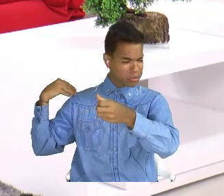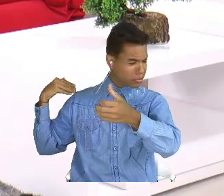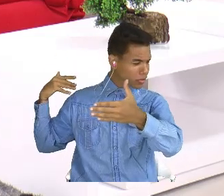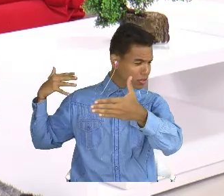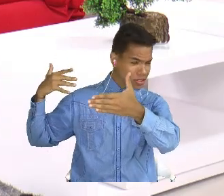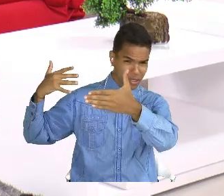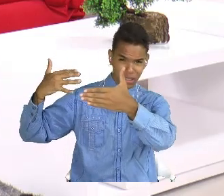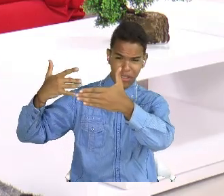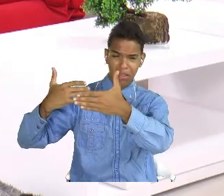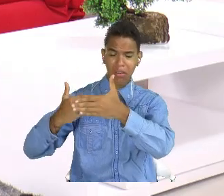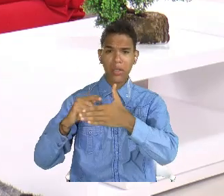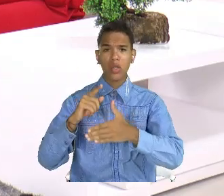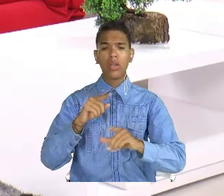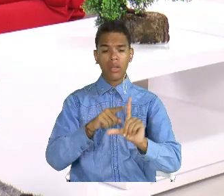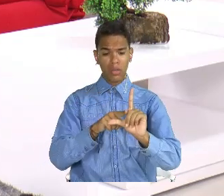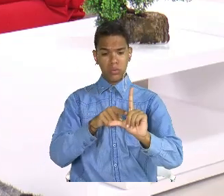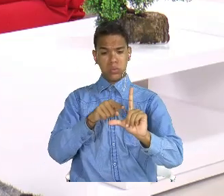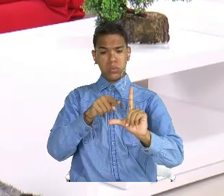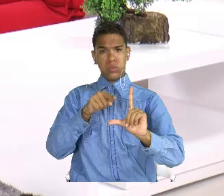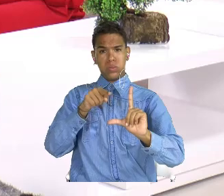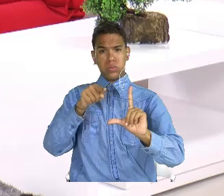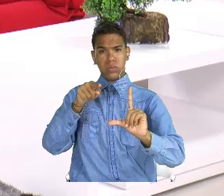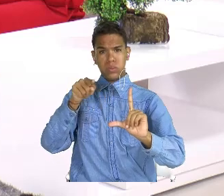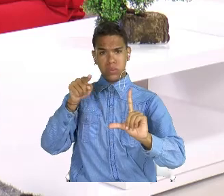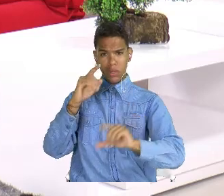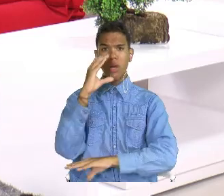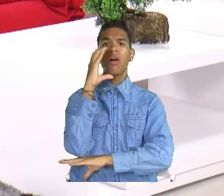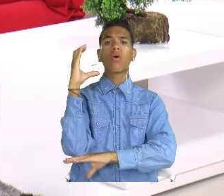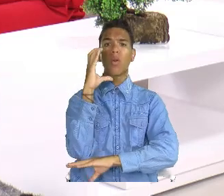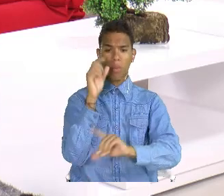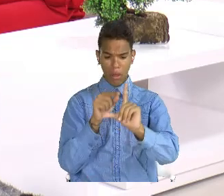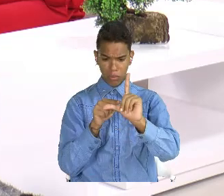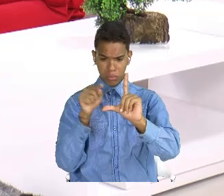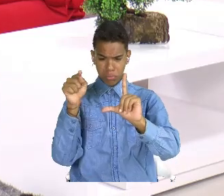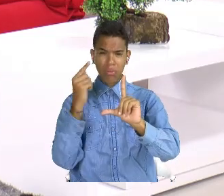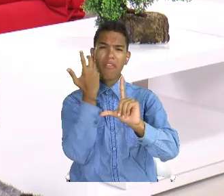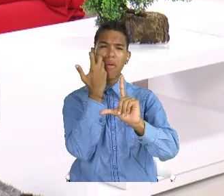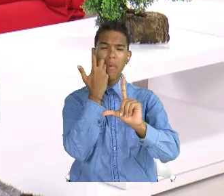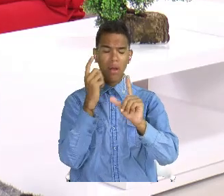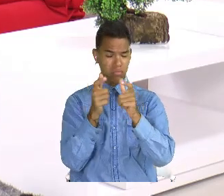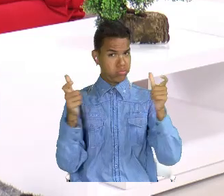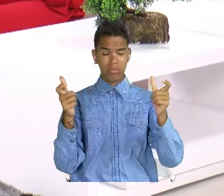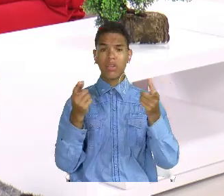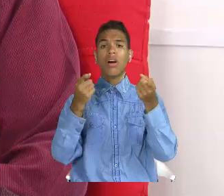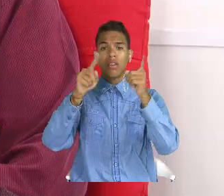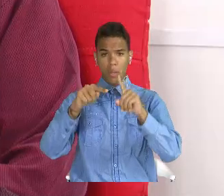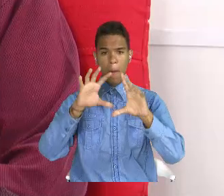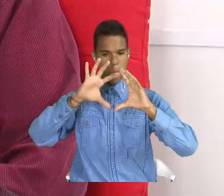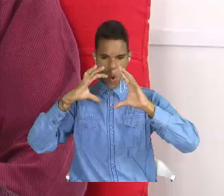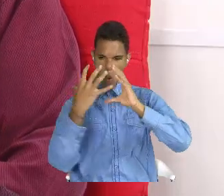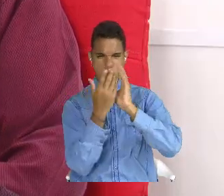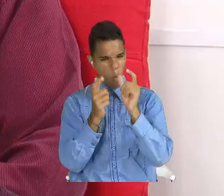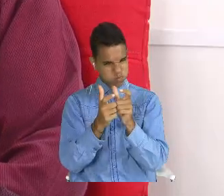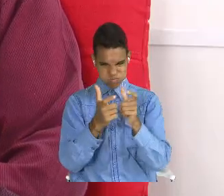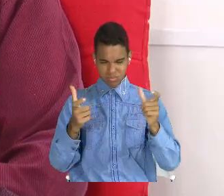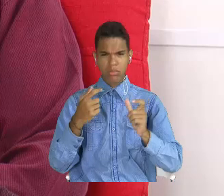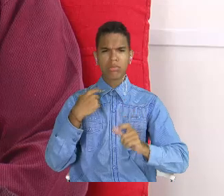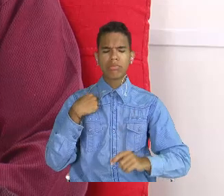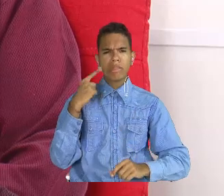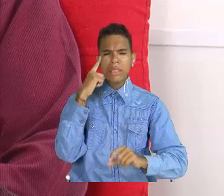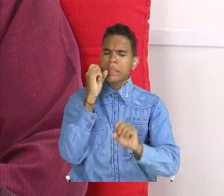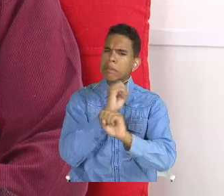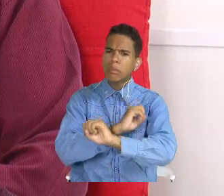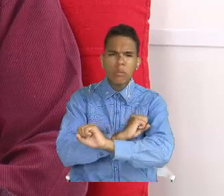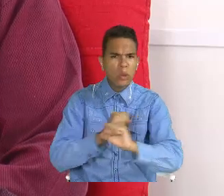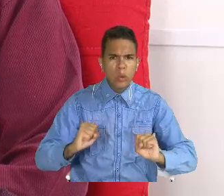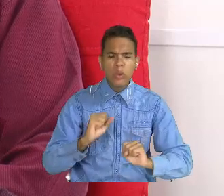incrementado en nuestro país y en el mundo. Es increíble la manera como estamos viendo que era una enfermedad